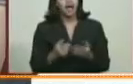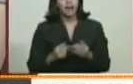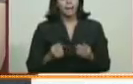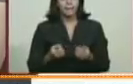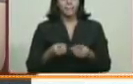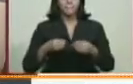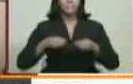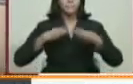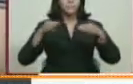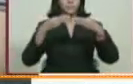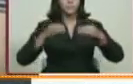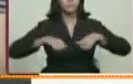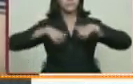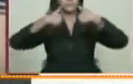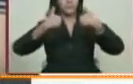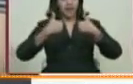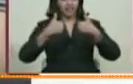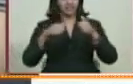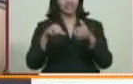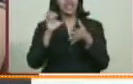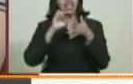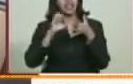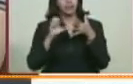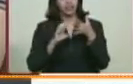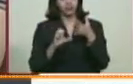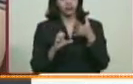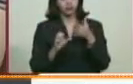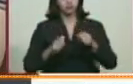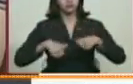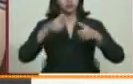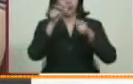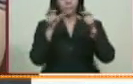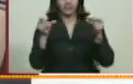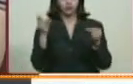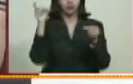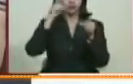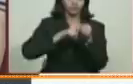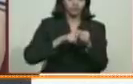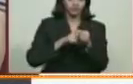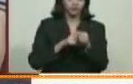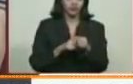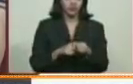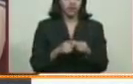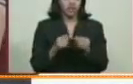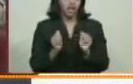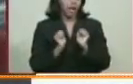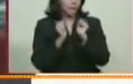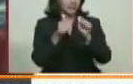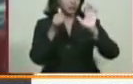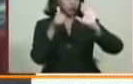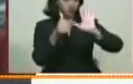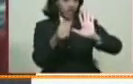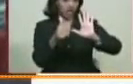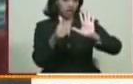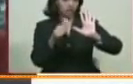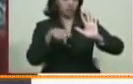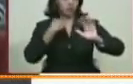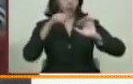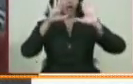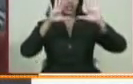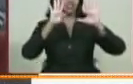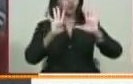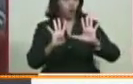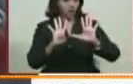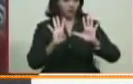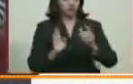elementos, nuevos indiciados. Fíjate que desde el primer momento eran 6 los implicados, luego pasaron a 19.